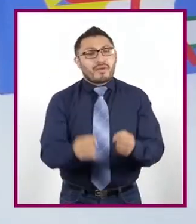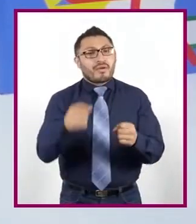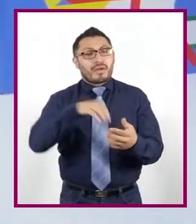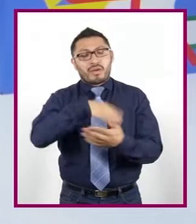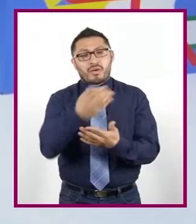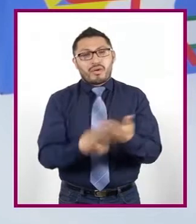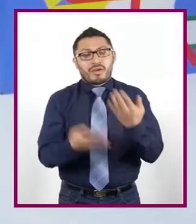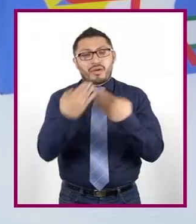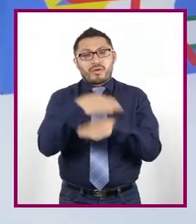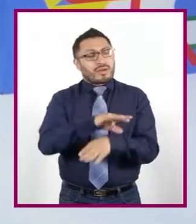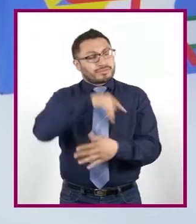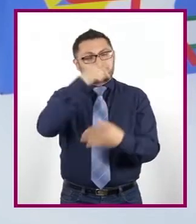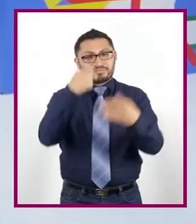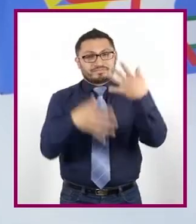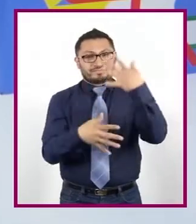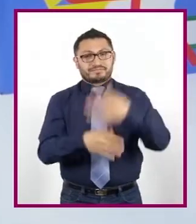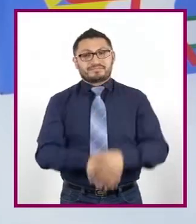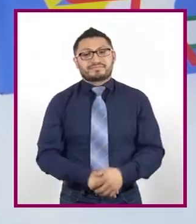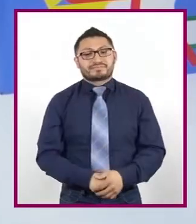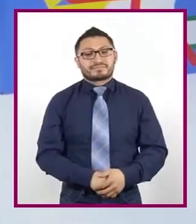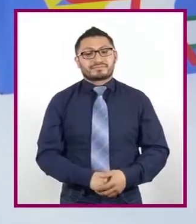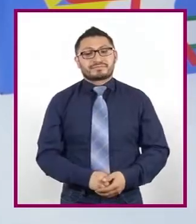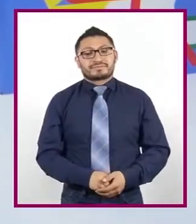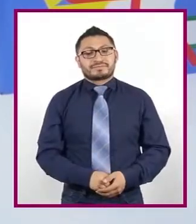bancarios, entre otros.